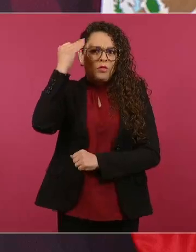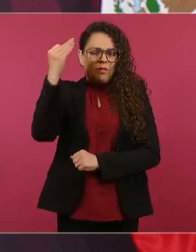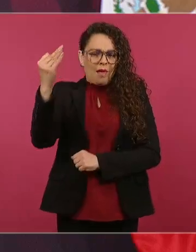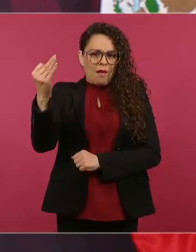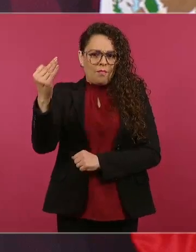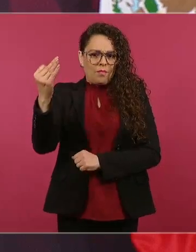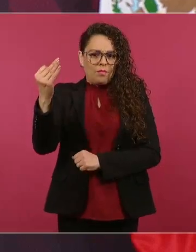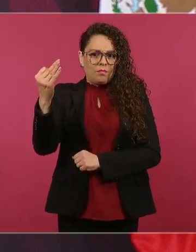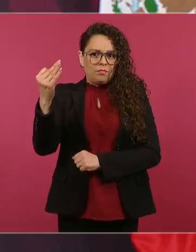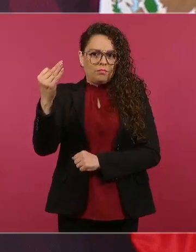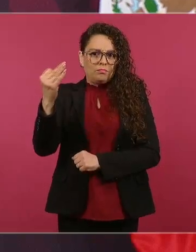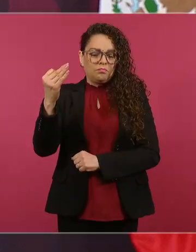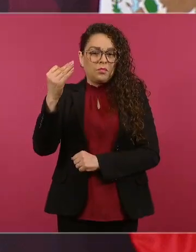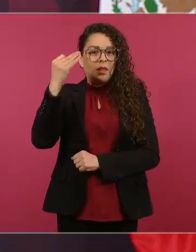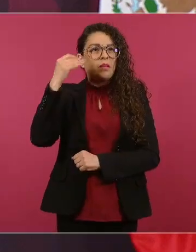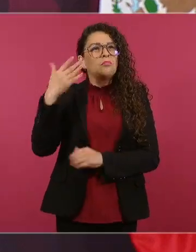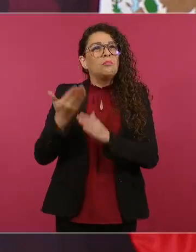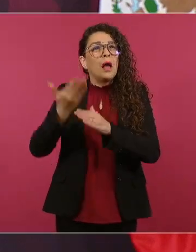García Luna.